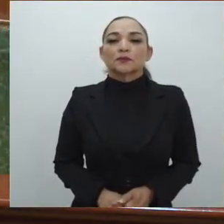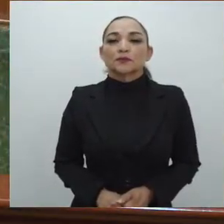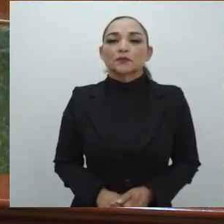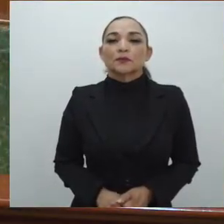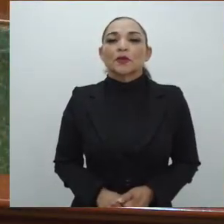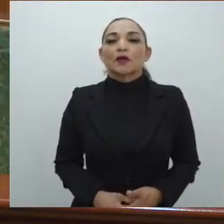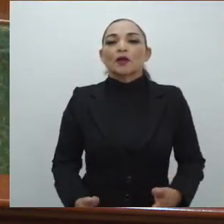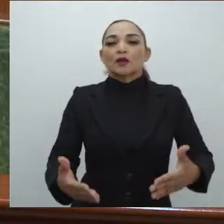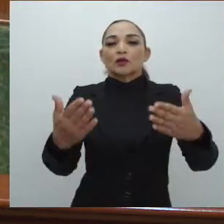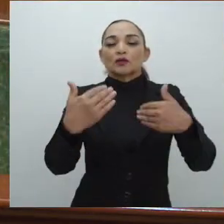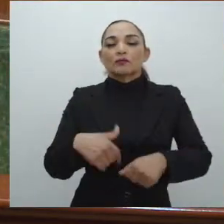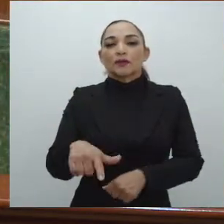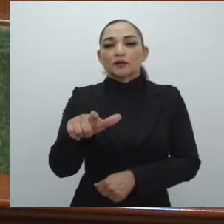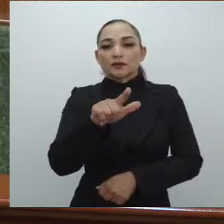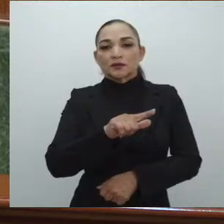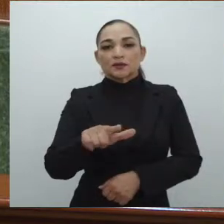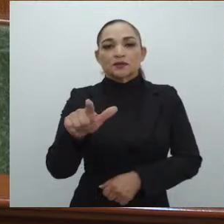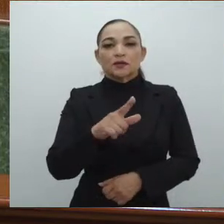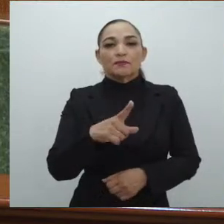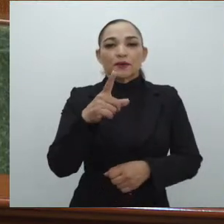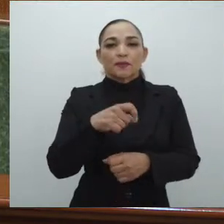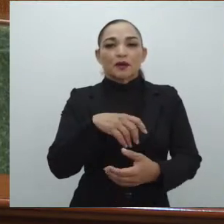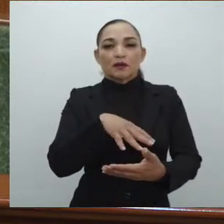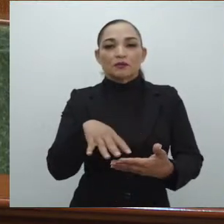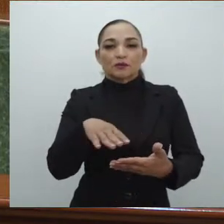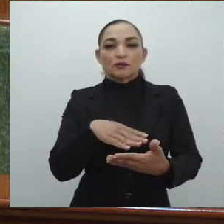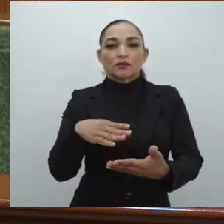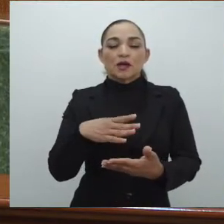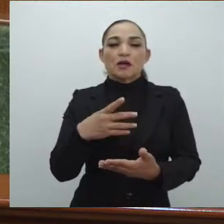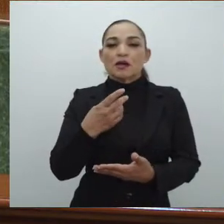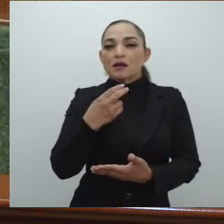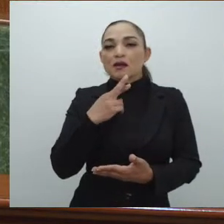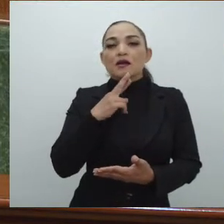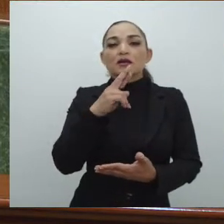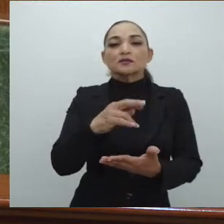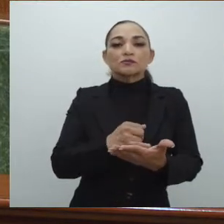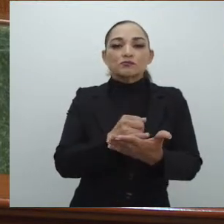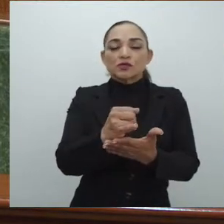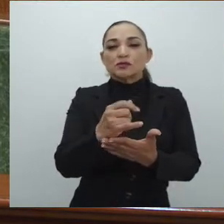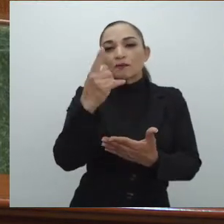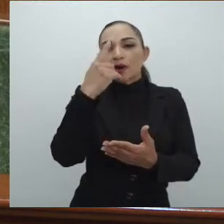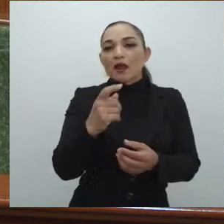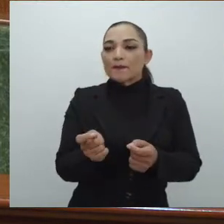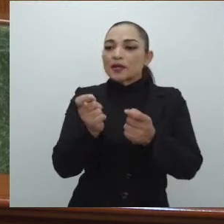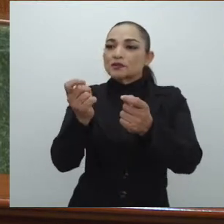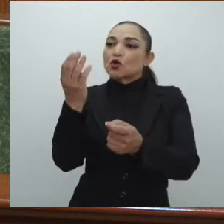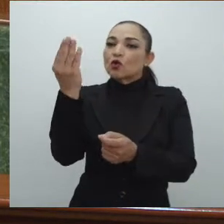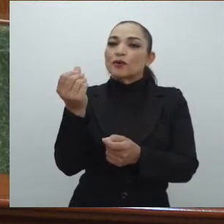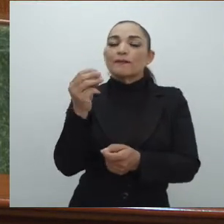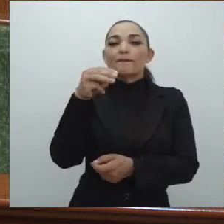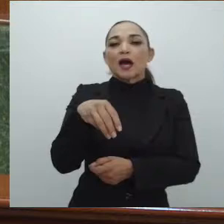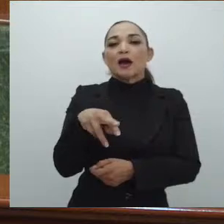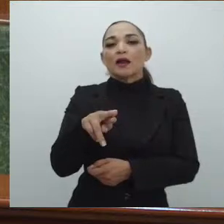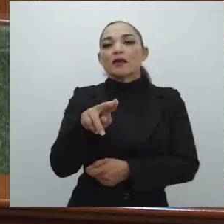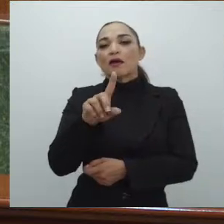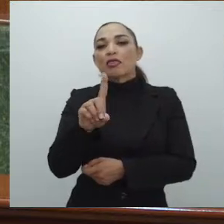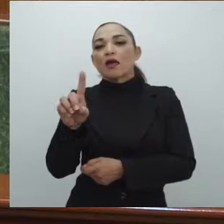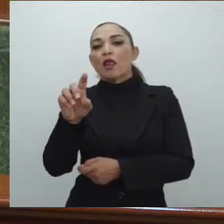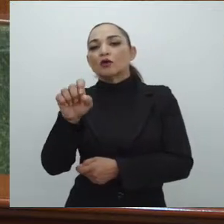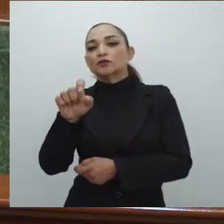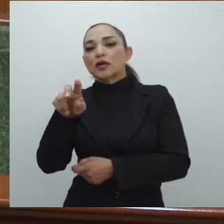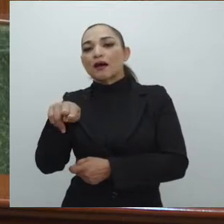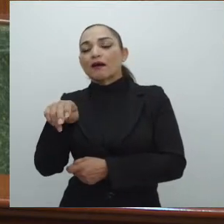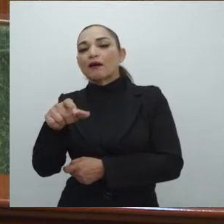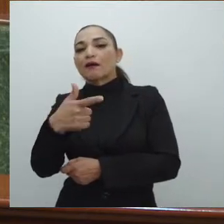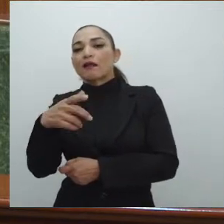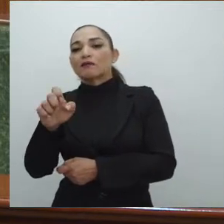Punto número 17. Primera lectura de dictamen que propone conceder pensión por jubilación a María de los Ángeles Flores Lizárraga.